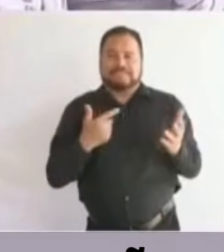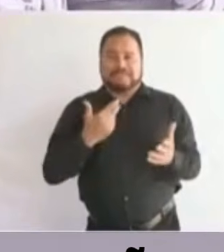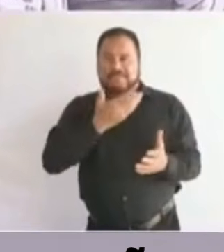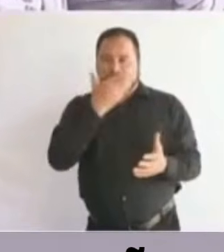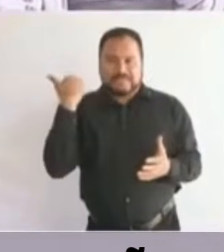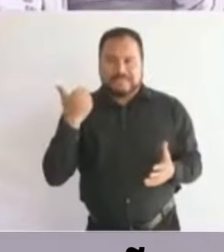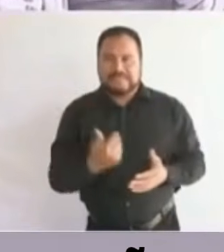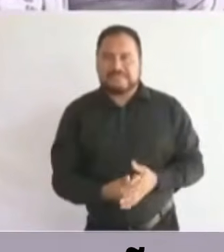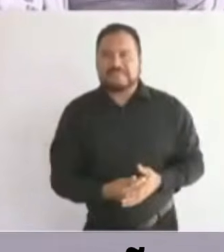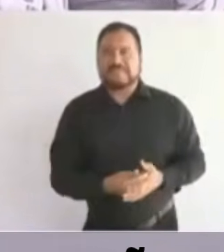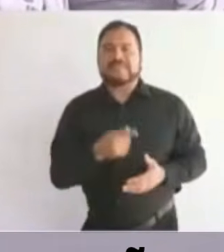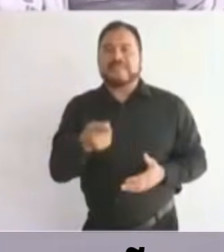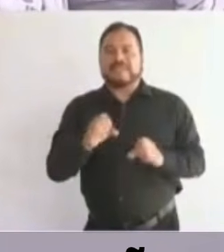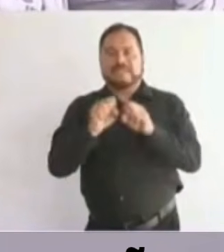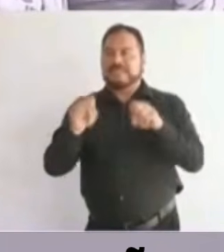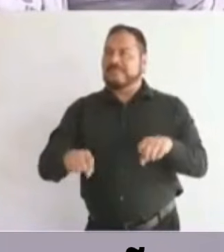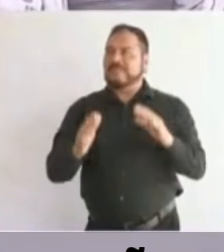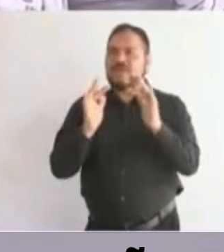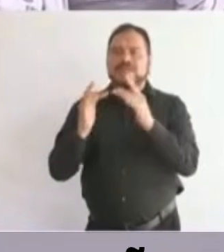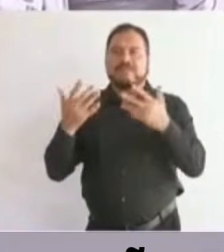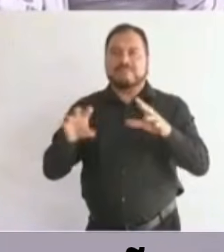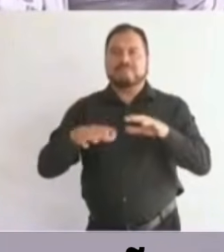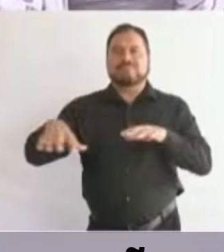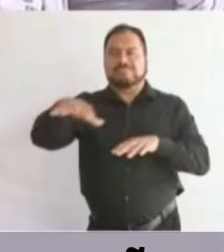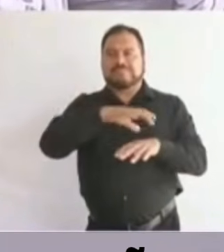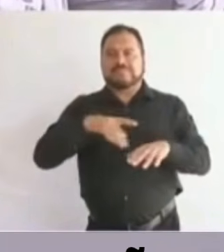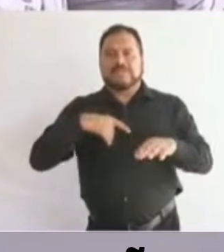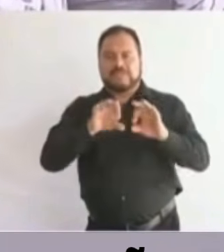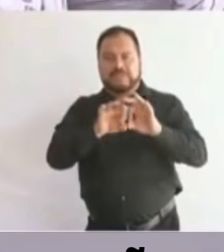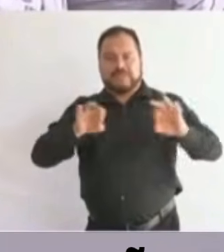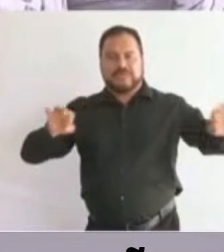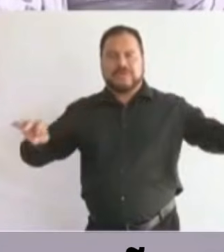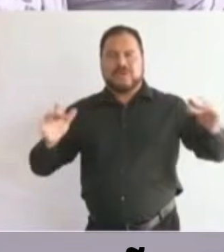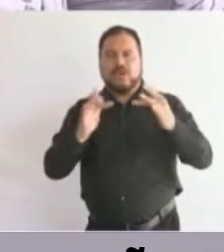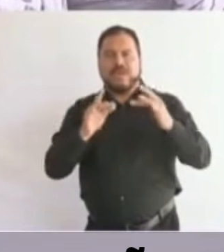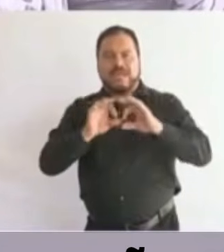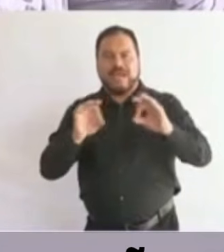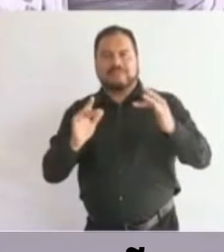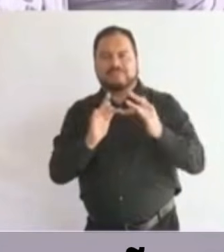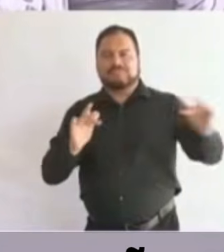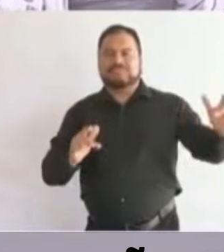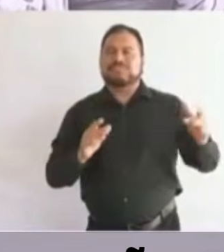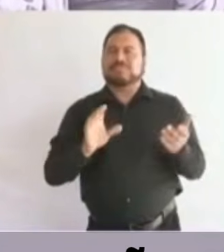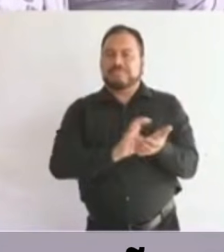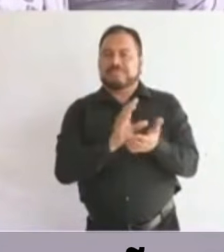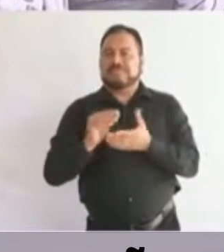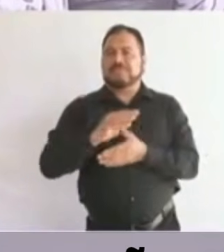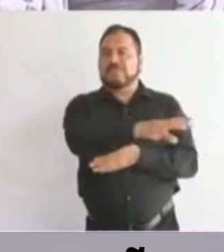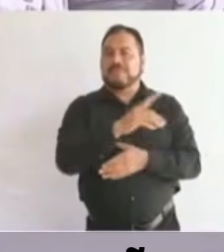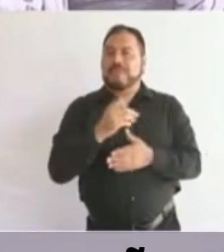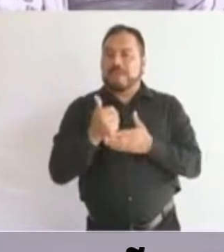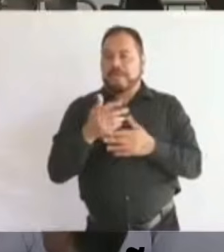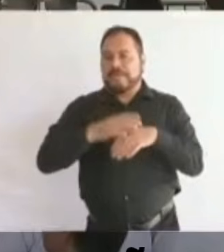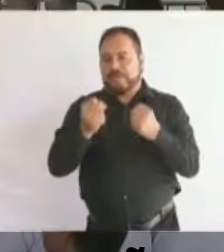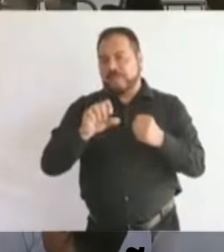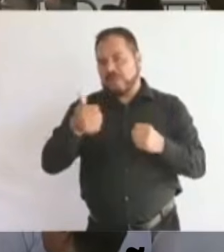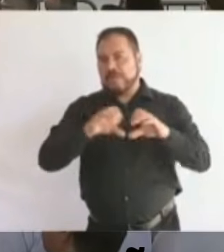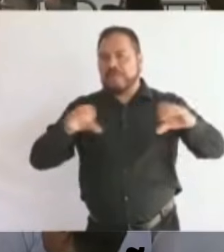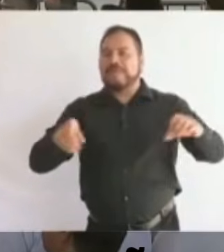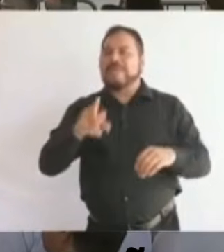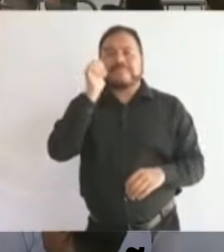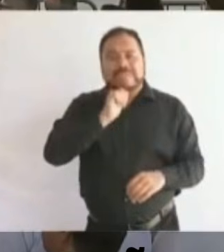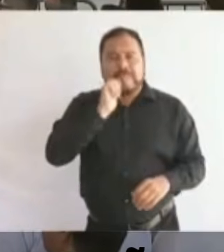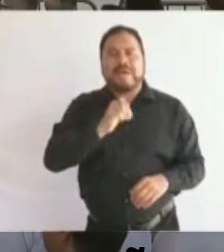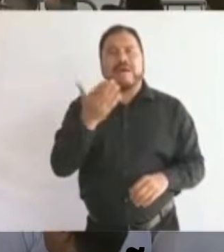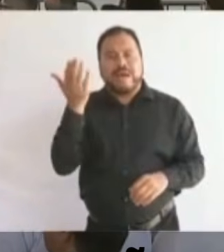está interconectado el sistema. Con una línea de transmisión va a fortalecerse, pero siempre